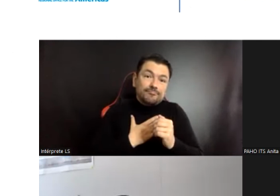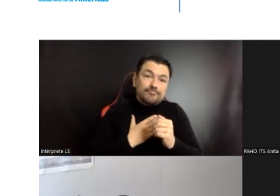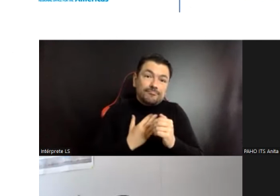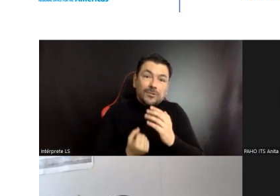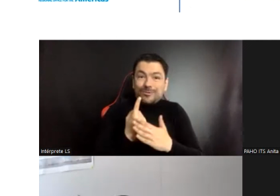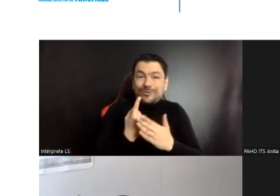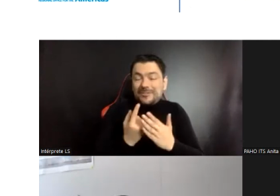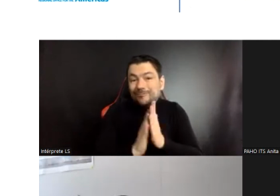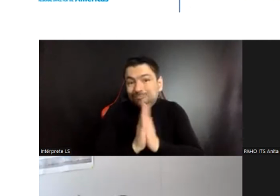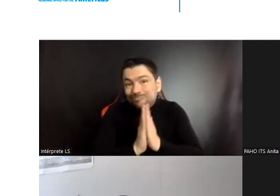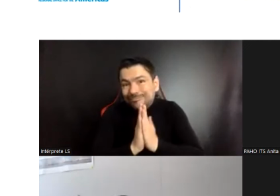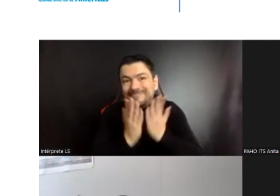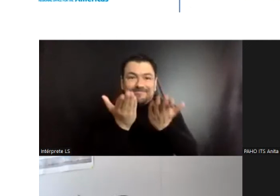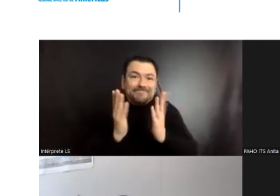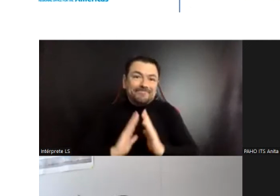Excelente, gracias.